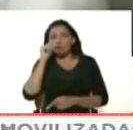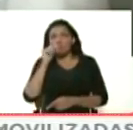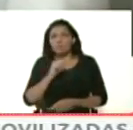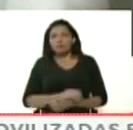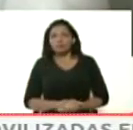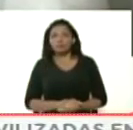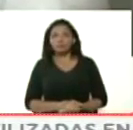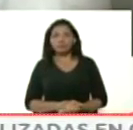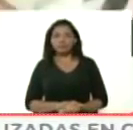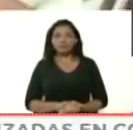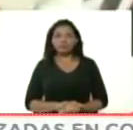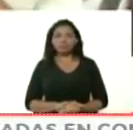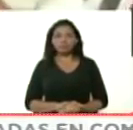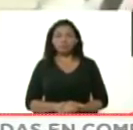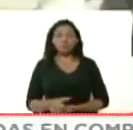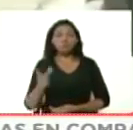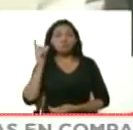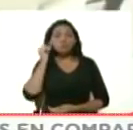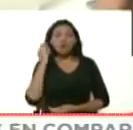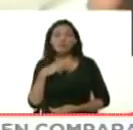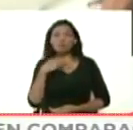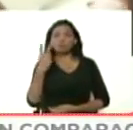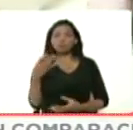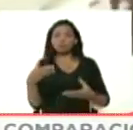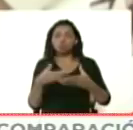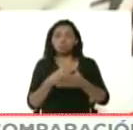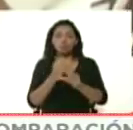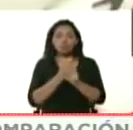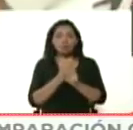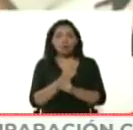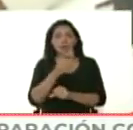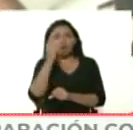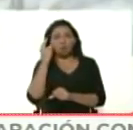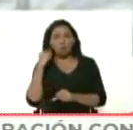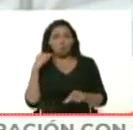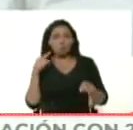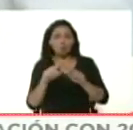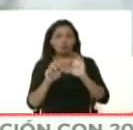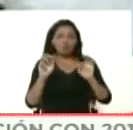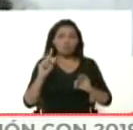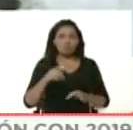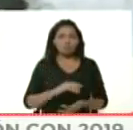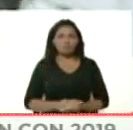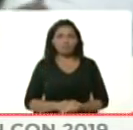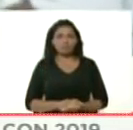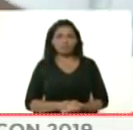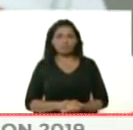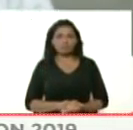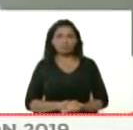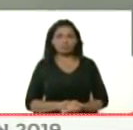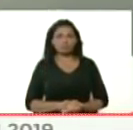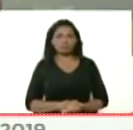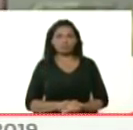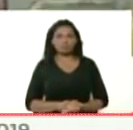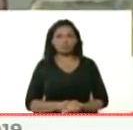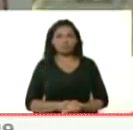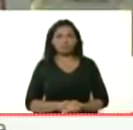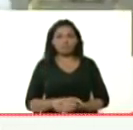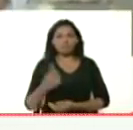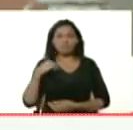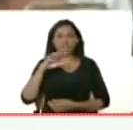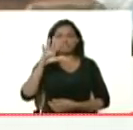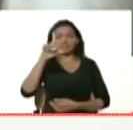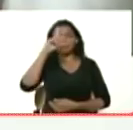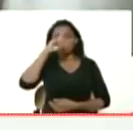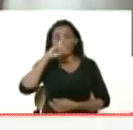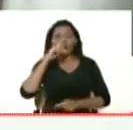y por una vocera de los trabajadores y trabajadoras, Yalbet Valera, la cual tiene